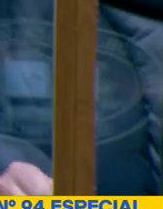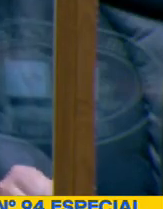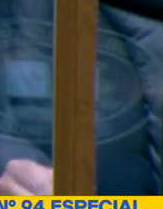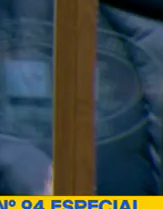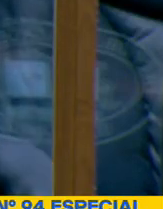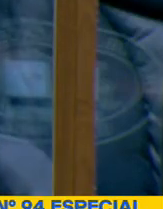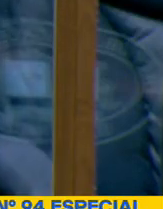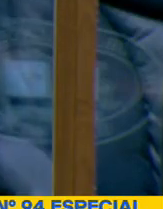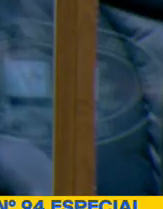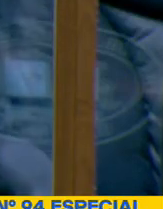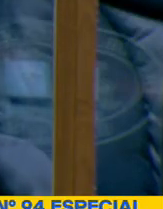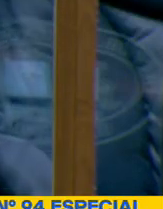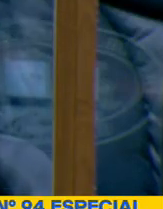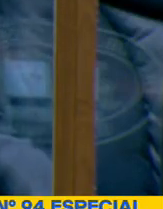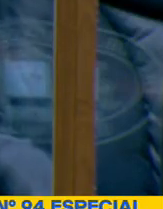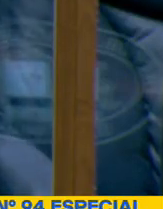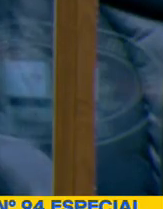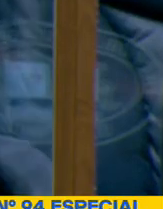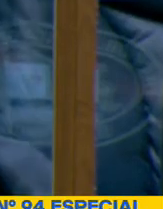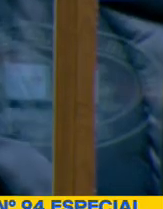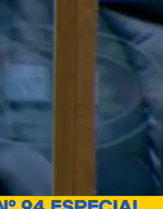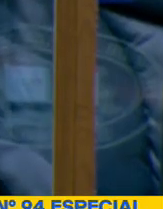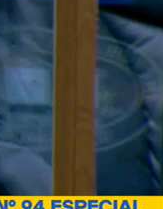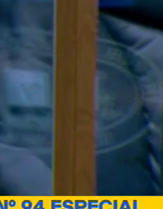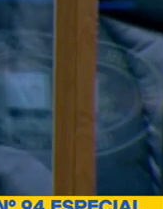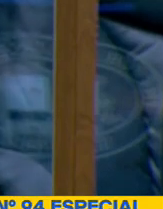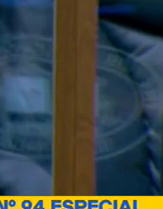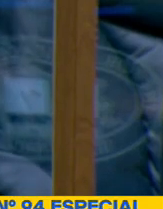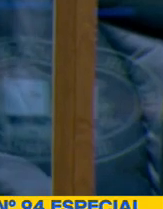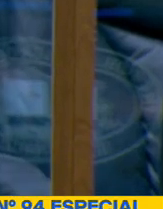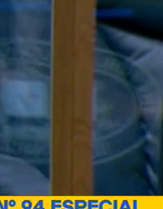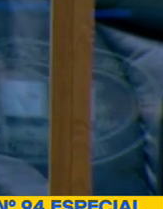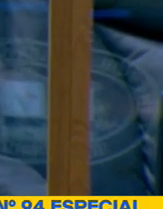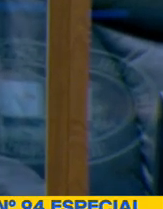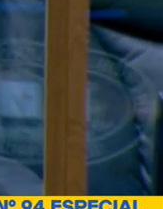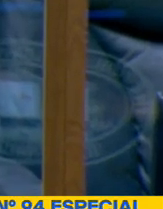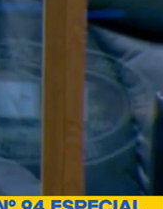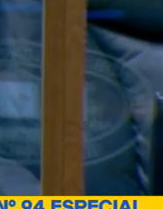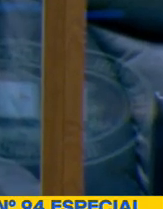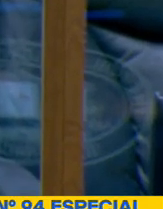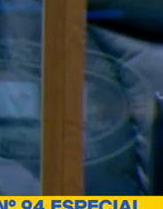después. Y a la subsecretaria.